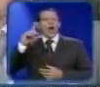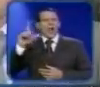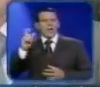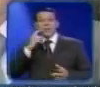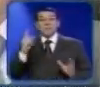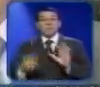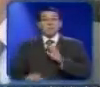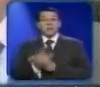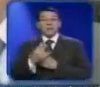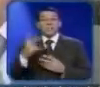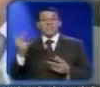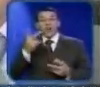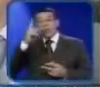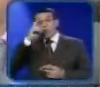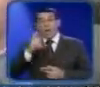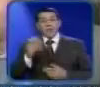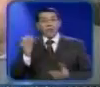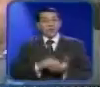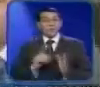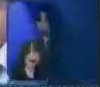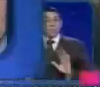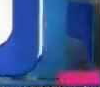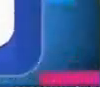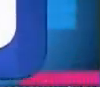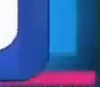en la lista por segundo año consecutivo.